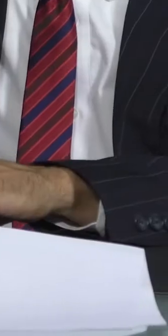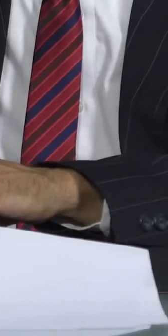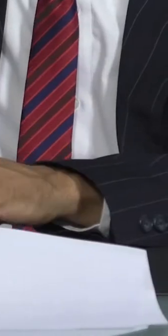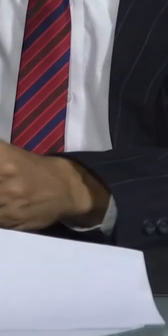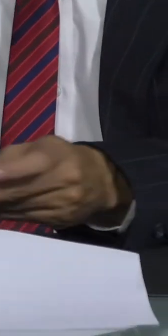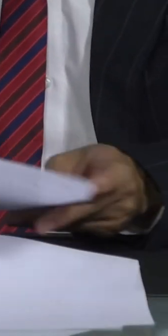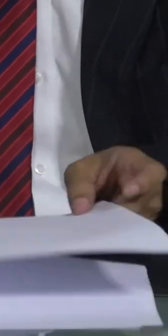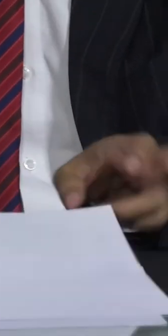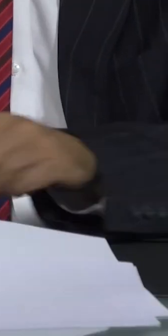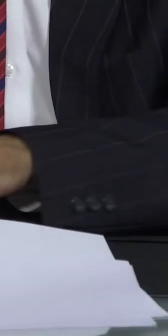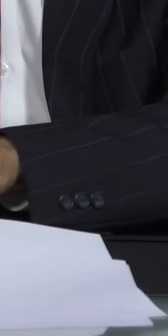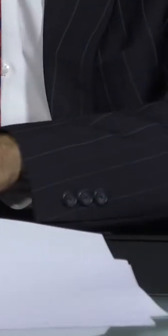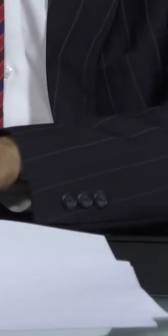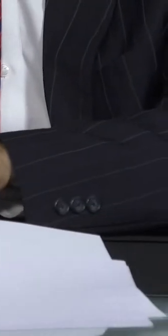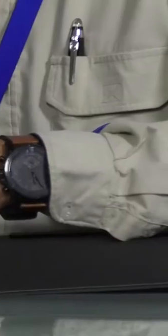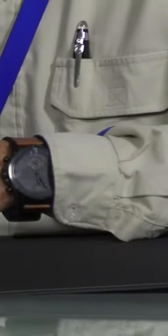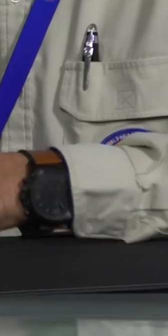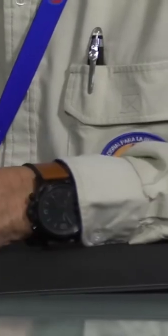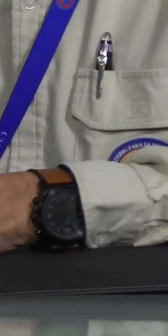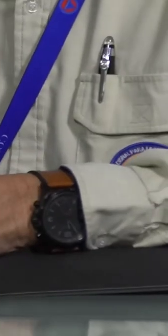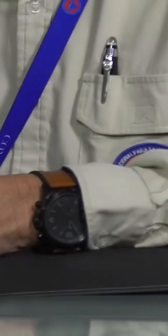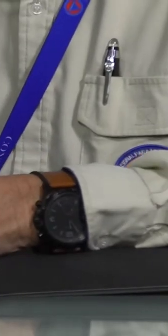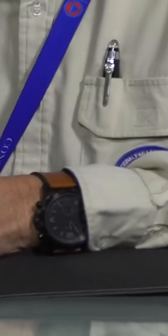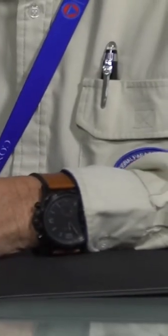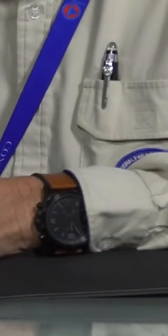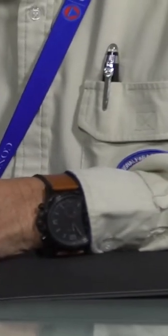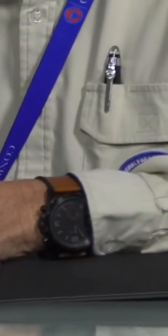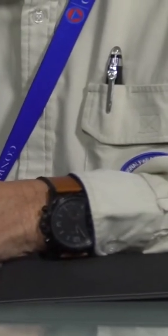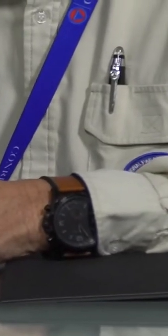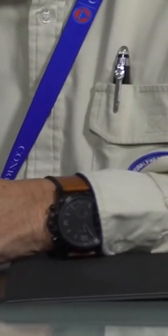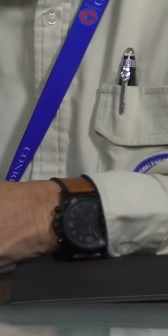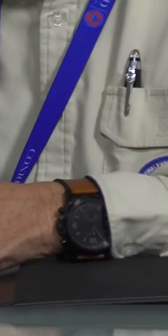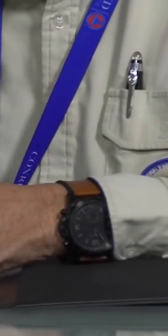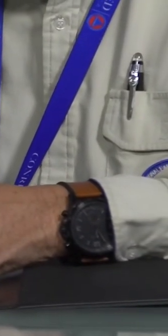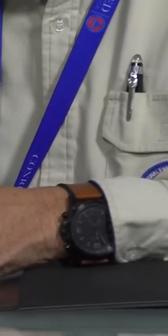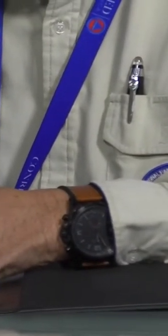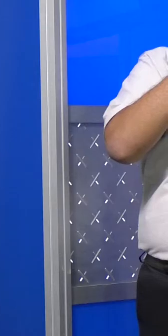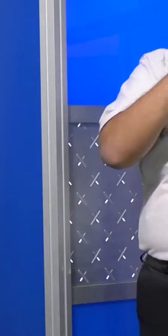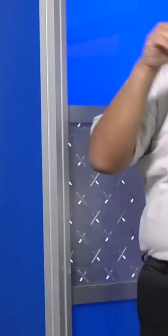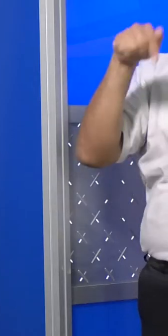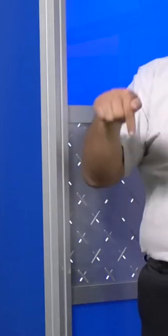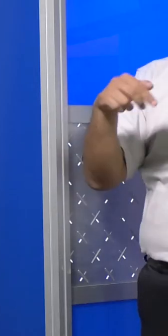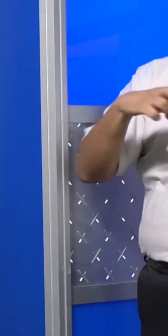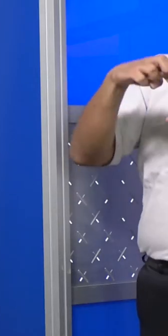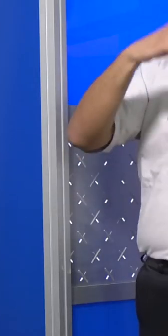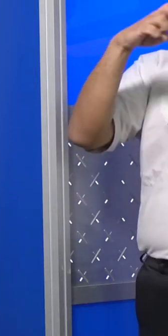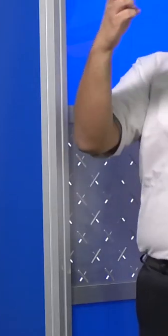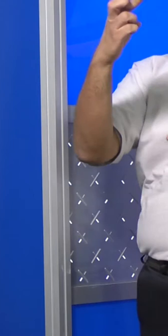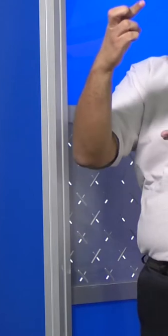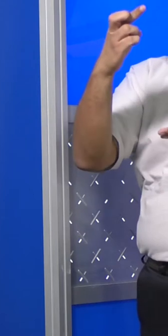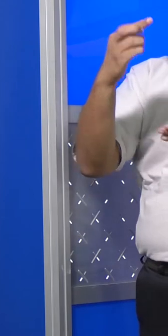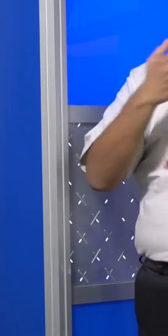de múltiples presidente del colegio de ingenieros de guatemala la conred ha tenido una buena capacidad de respuesta pero considera que es importante unir